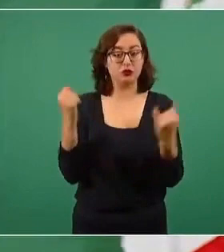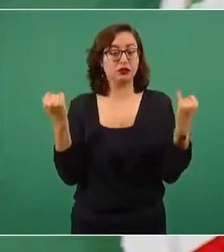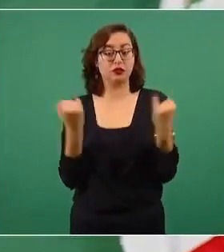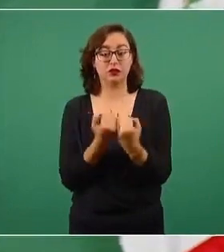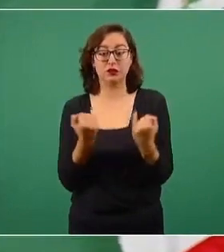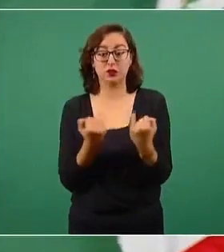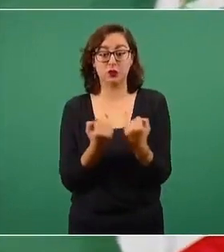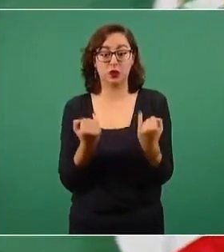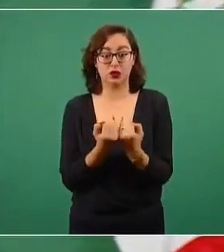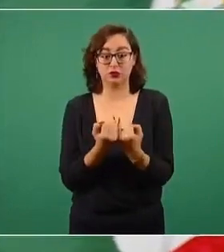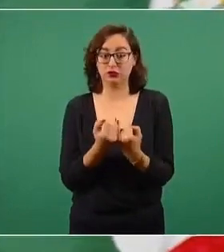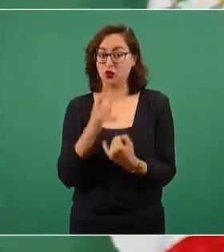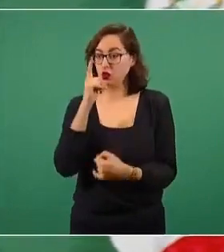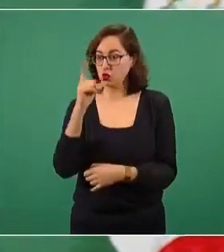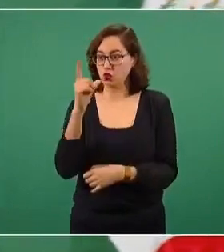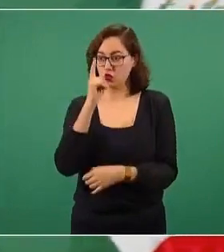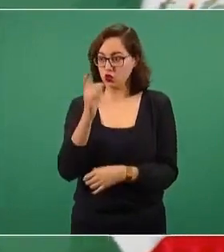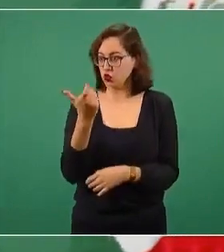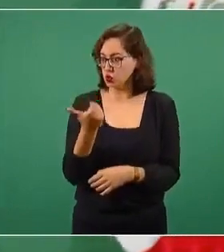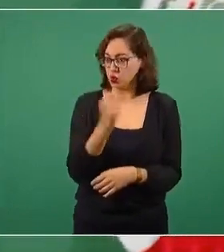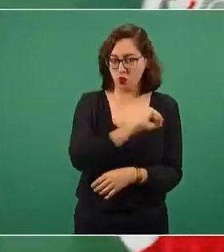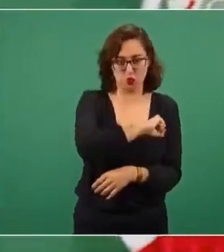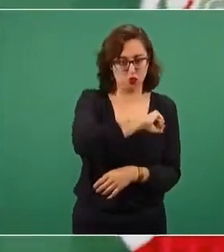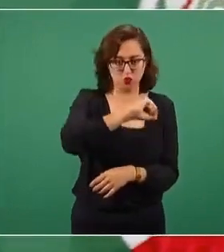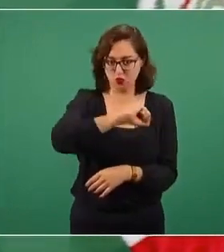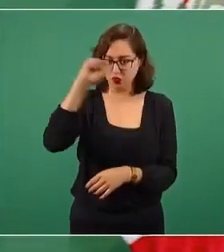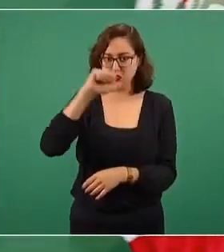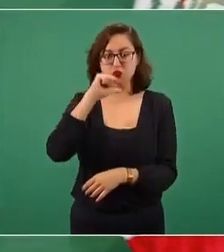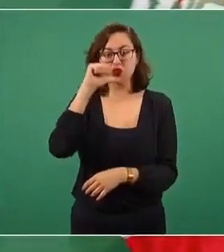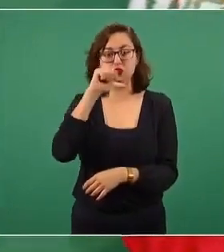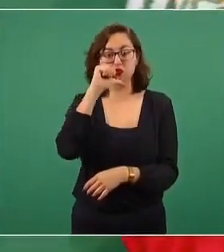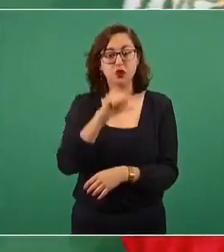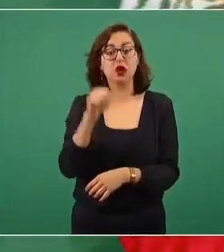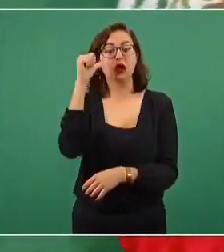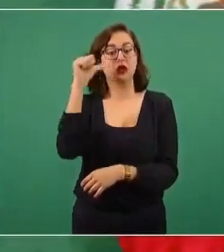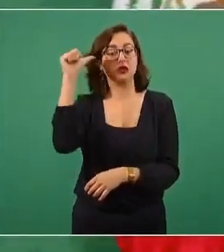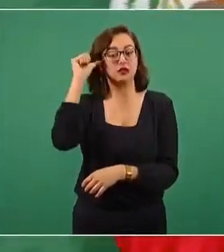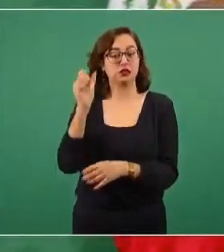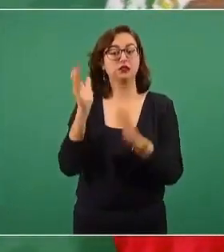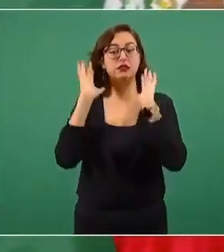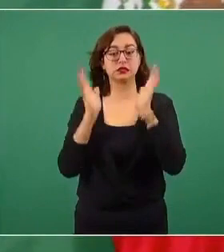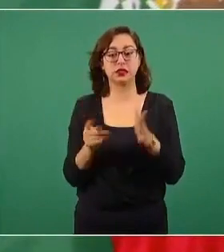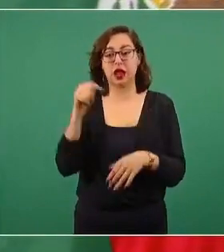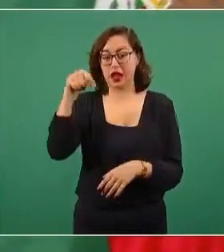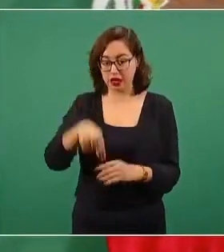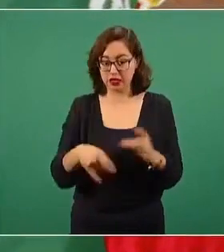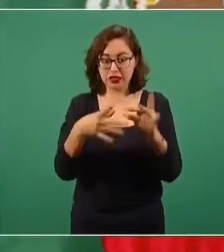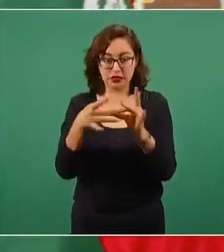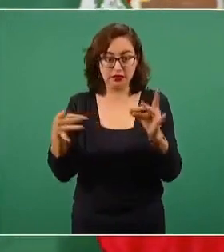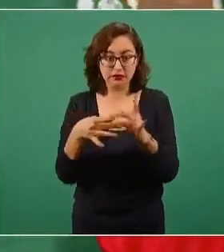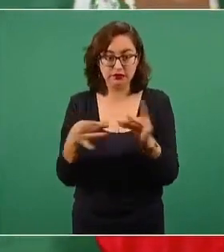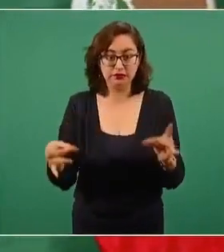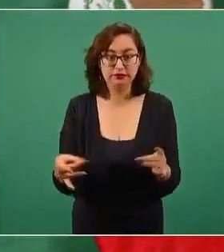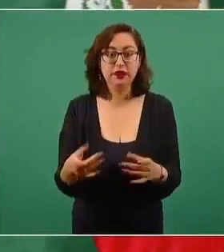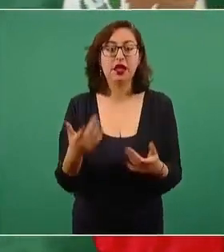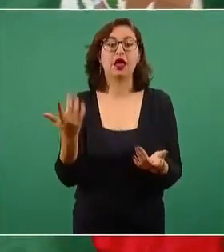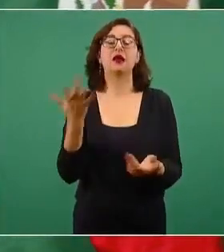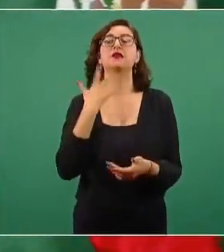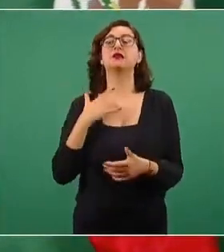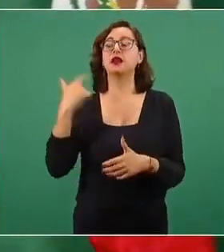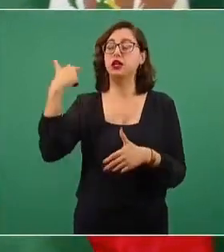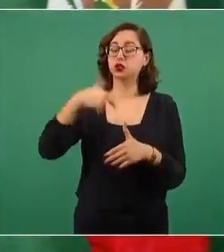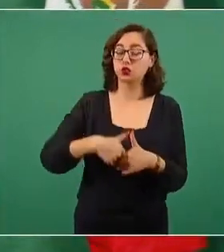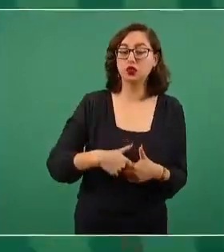no ha aumentado. Ayer aquí se expuso y no va a aumentar ni las gasolinas, ni el